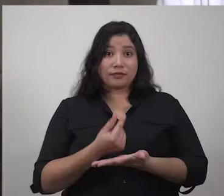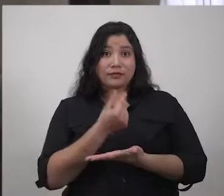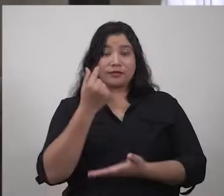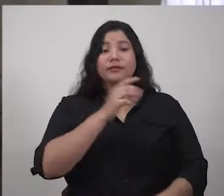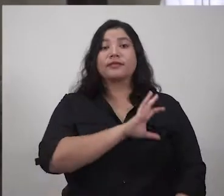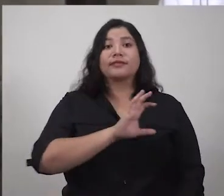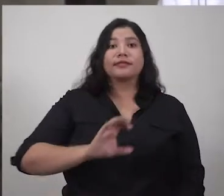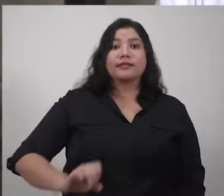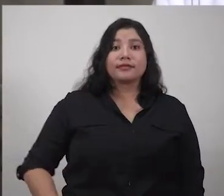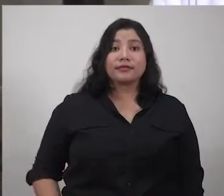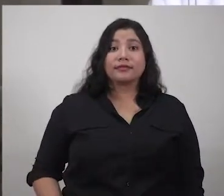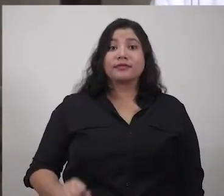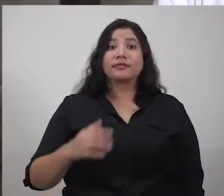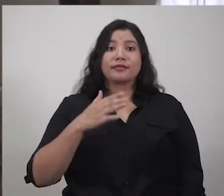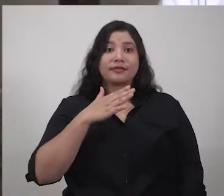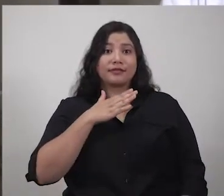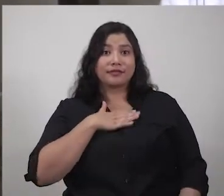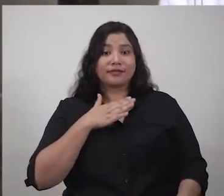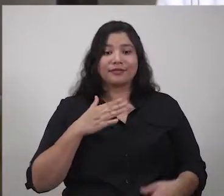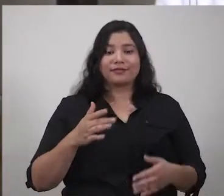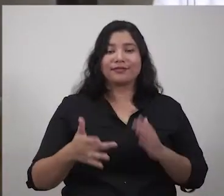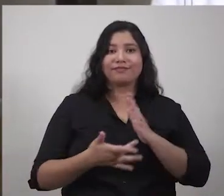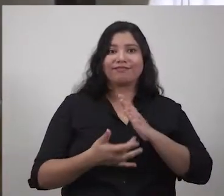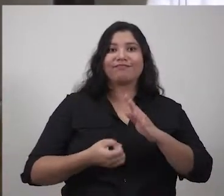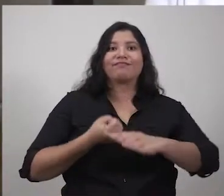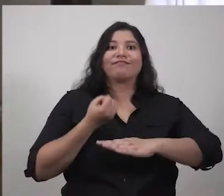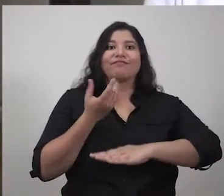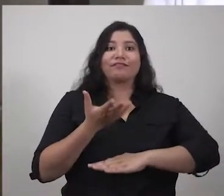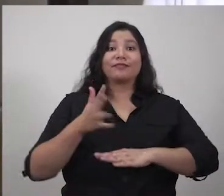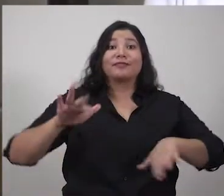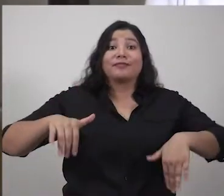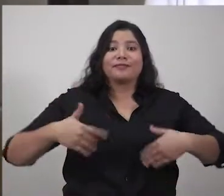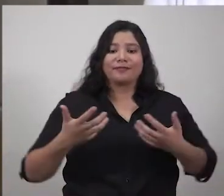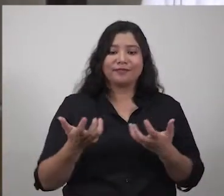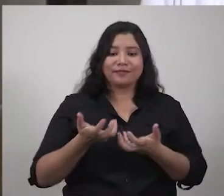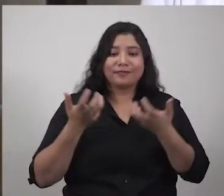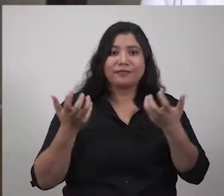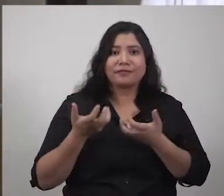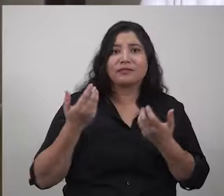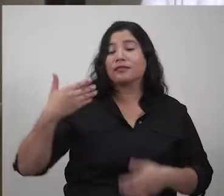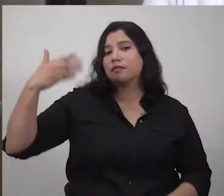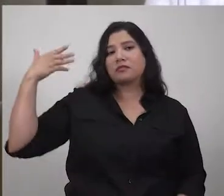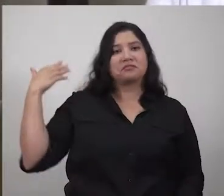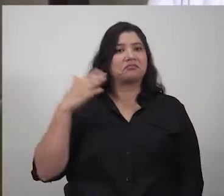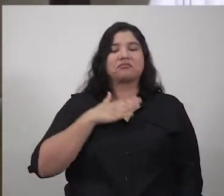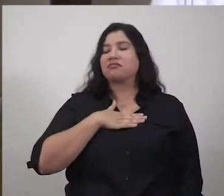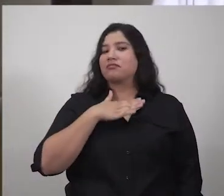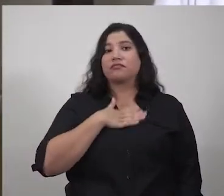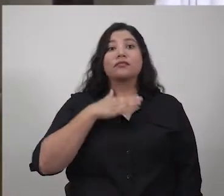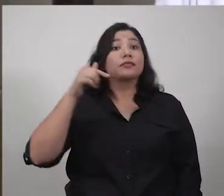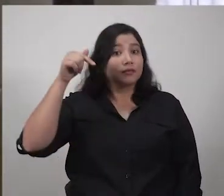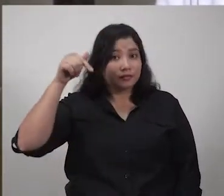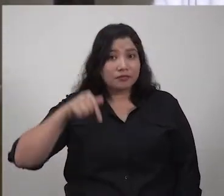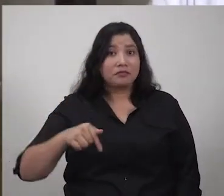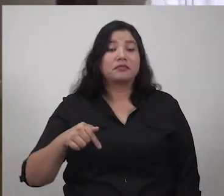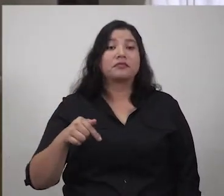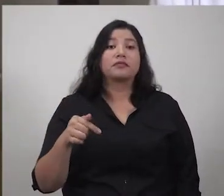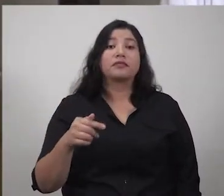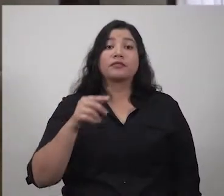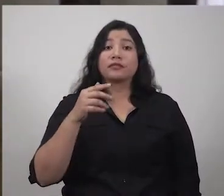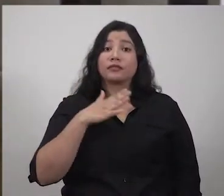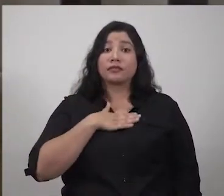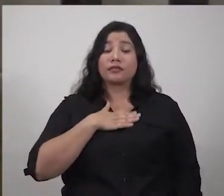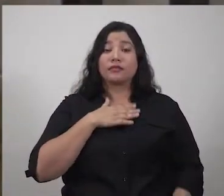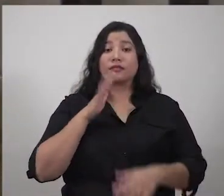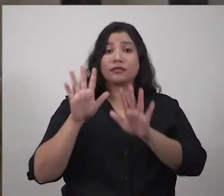El Salvador como tal adquiere tecnología para hacer PCR en tiempo real, la cual no tenía en ese momento, y hoy por hoy cuenta con